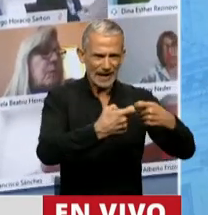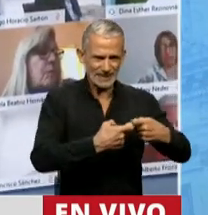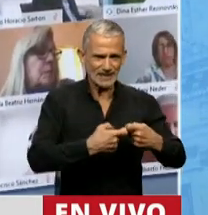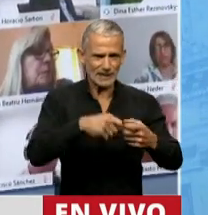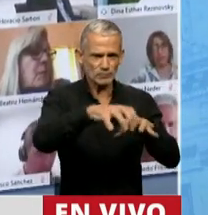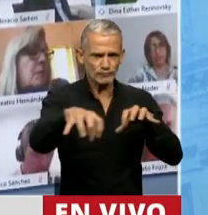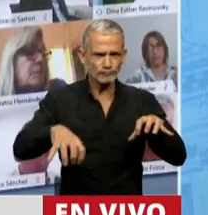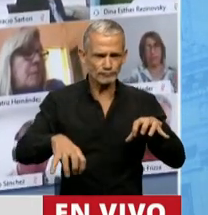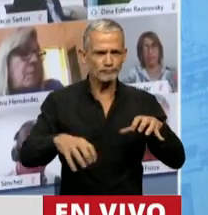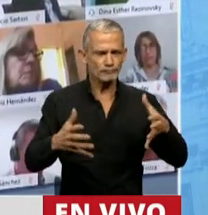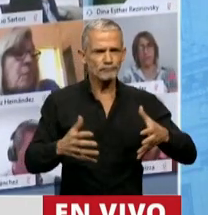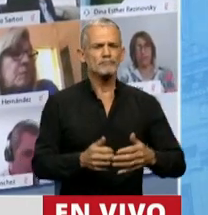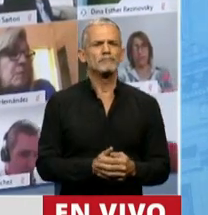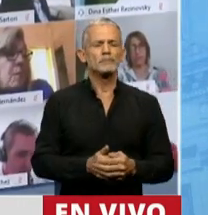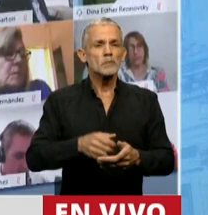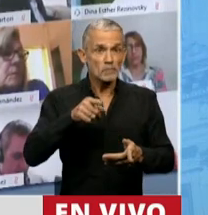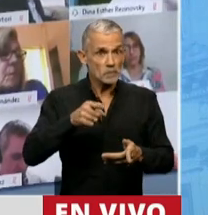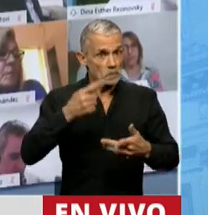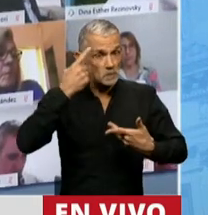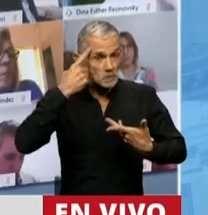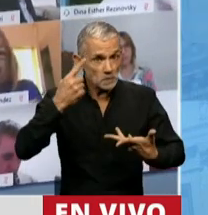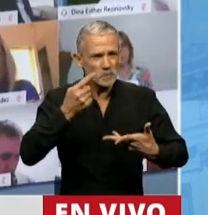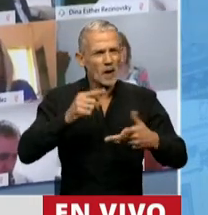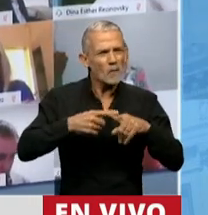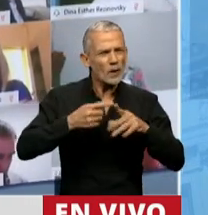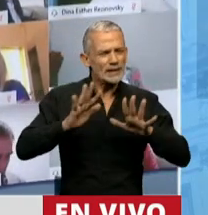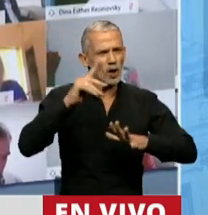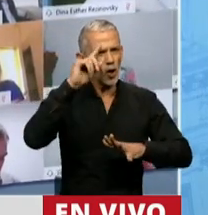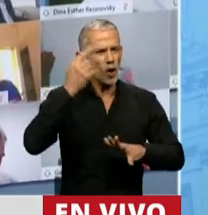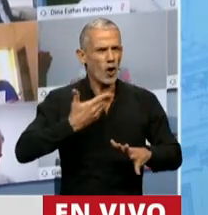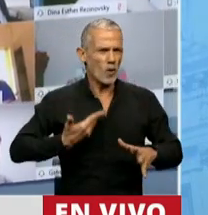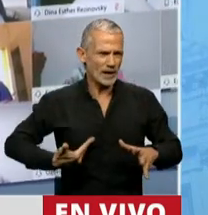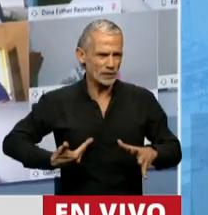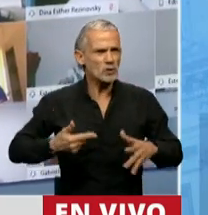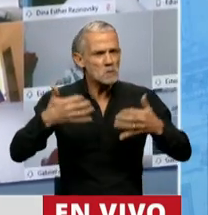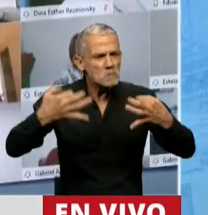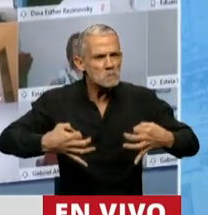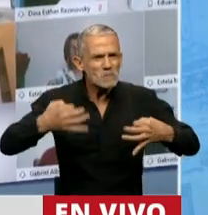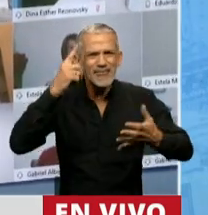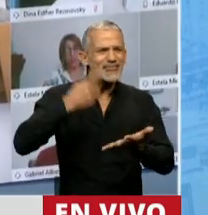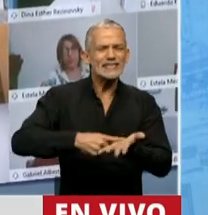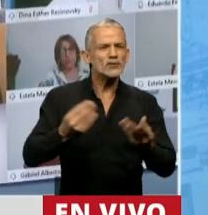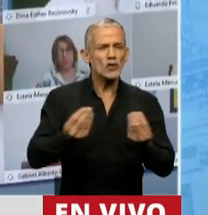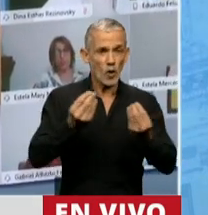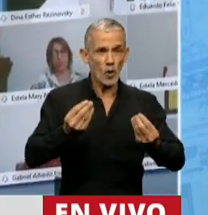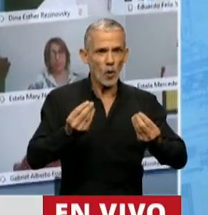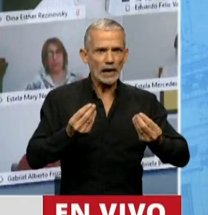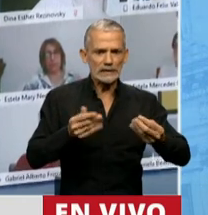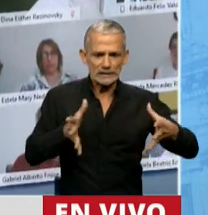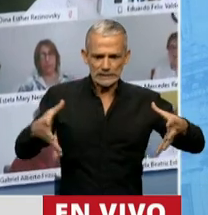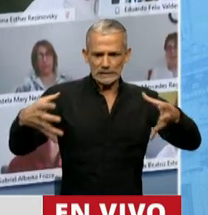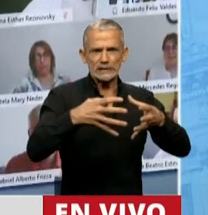Y creo que con un muy buen criterio político se adopta en aquel momento la decisión de